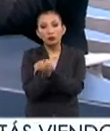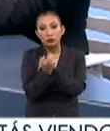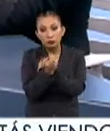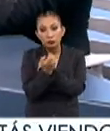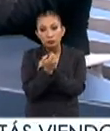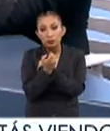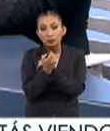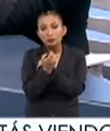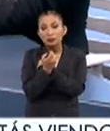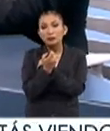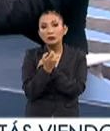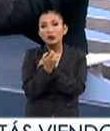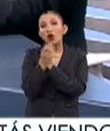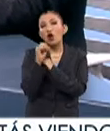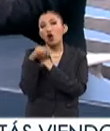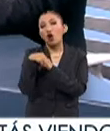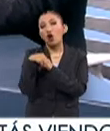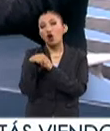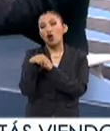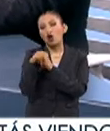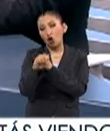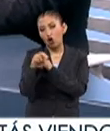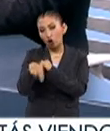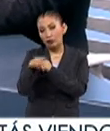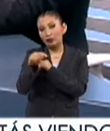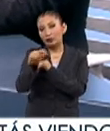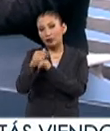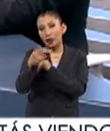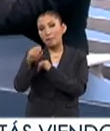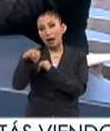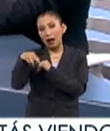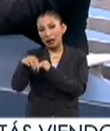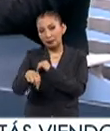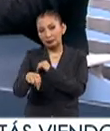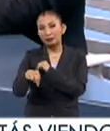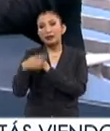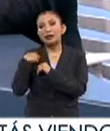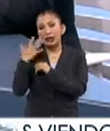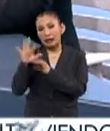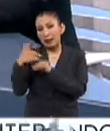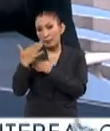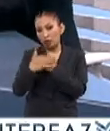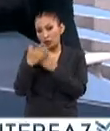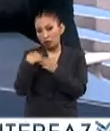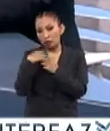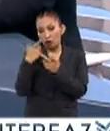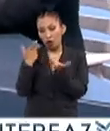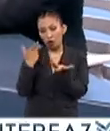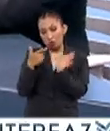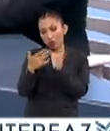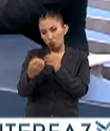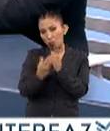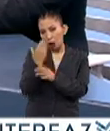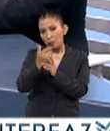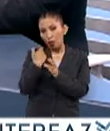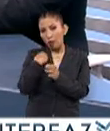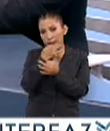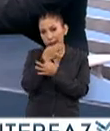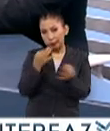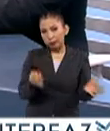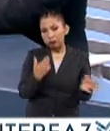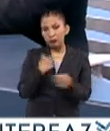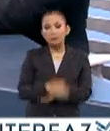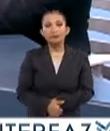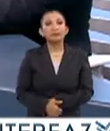on demand que ya funcionan, excepto uno que estamos por lanzar y ahora les vamos a compartir